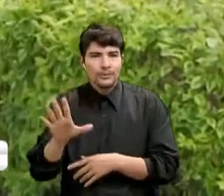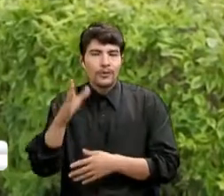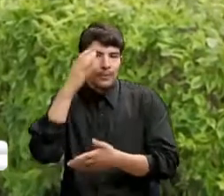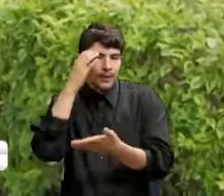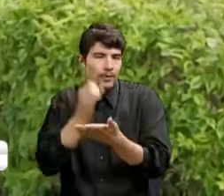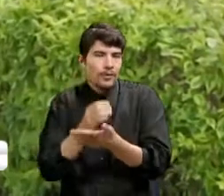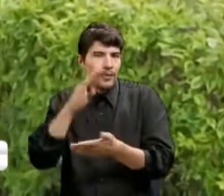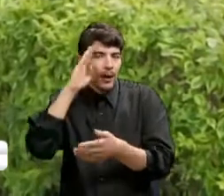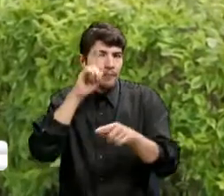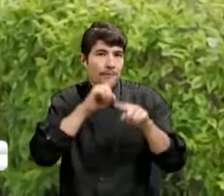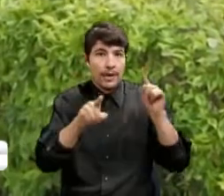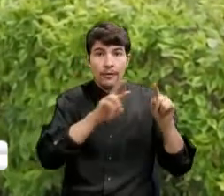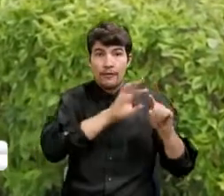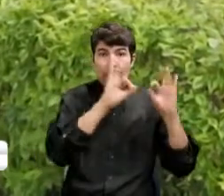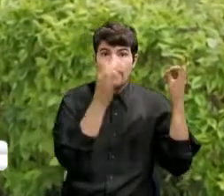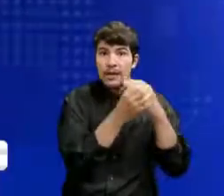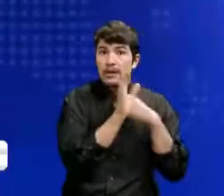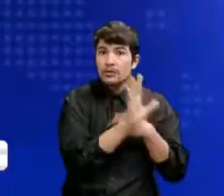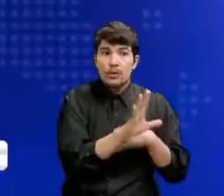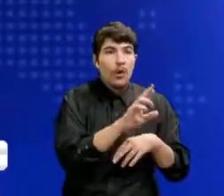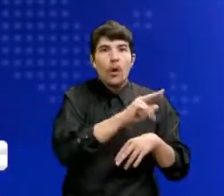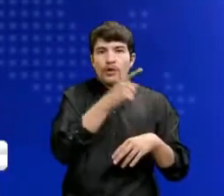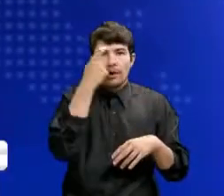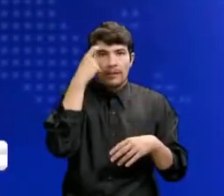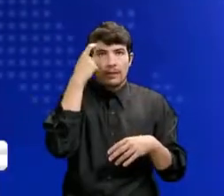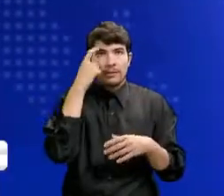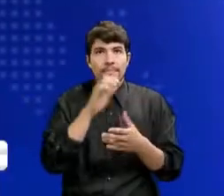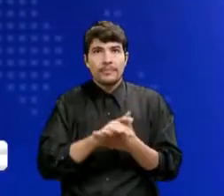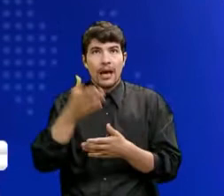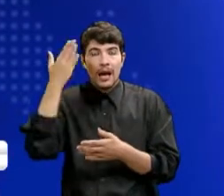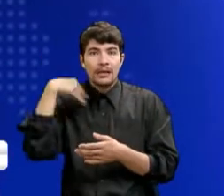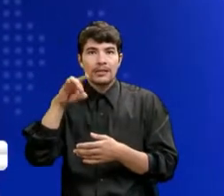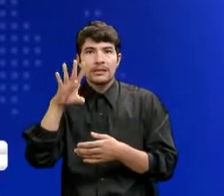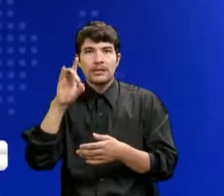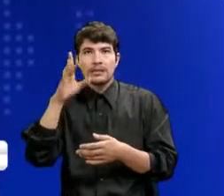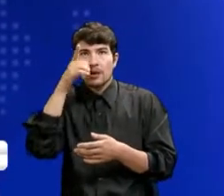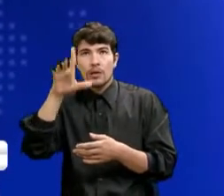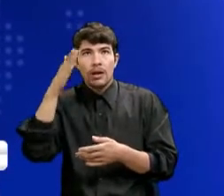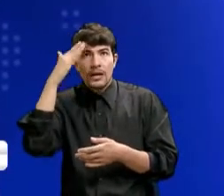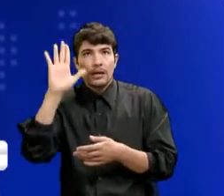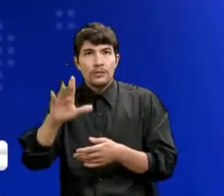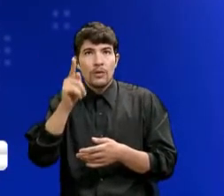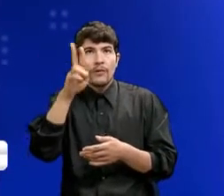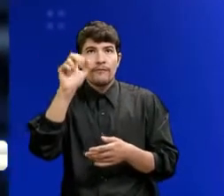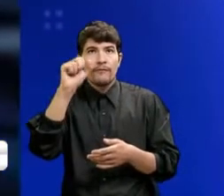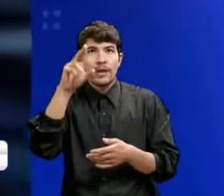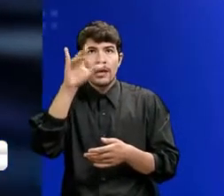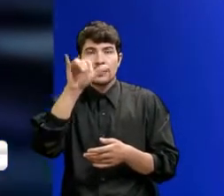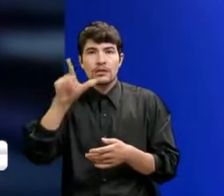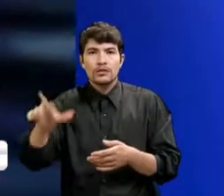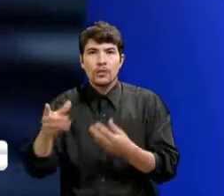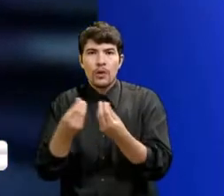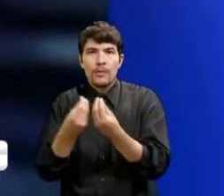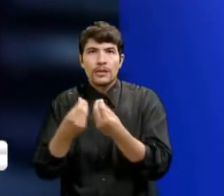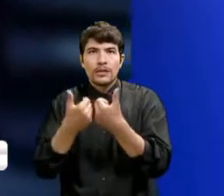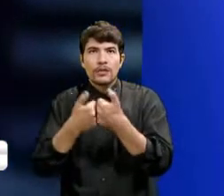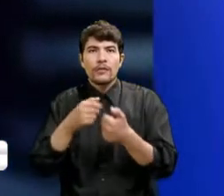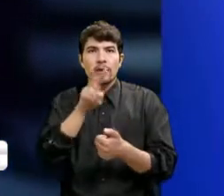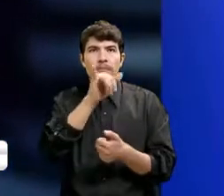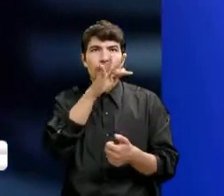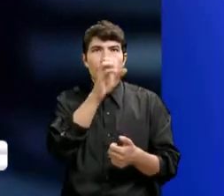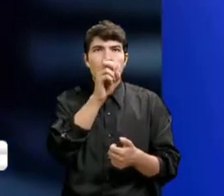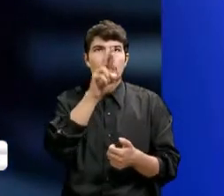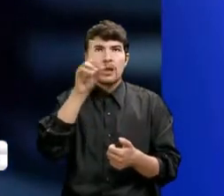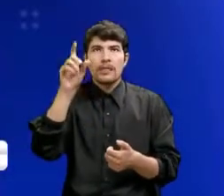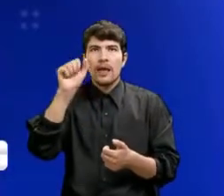pero otra cosa piensan los familiares desde el pasado 15 de julio nada se sabe del paradero de franci lorena pallarés y su compañero sentimental víctor danilo